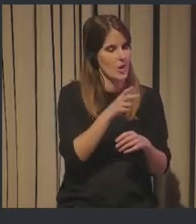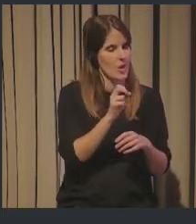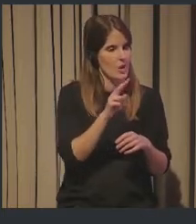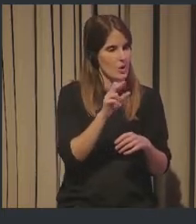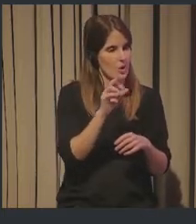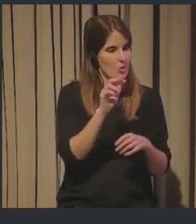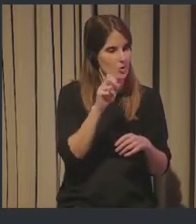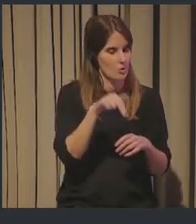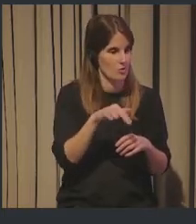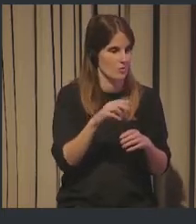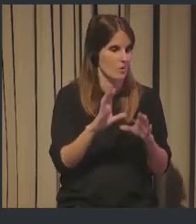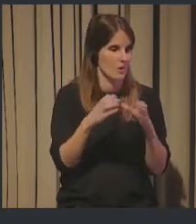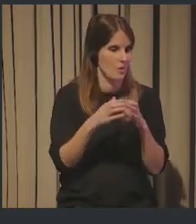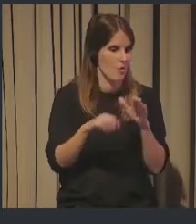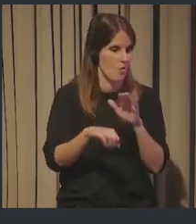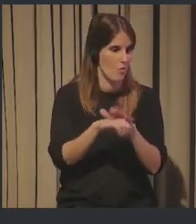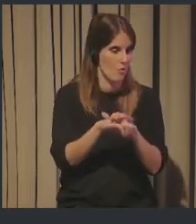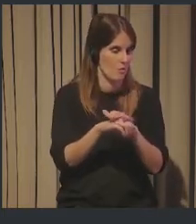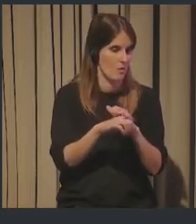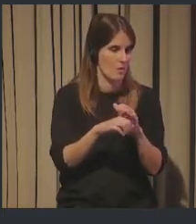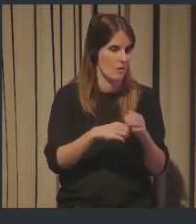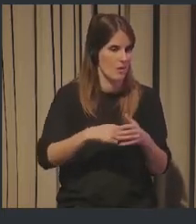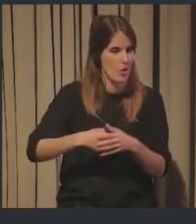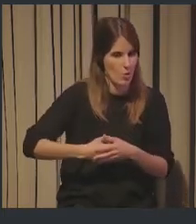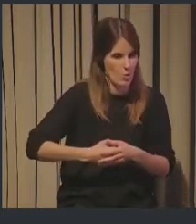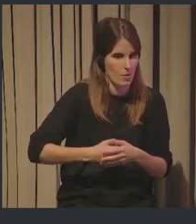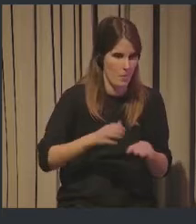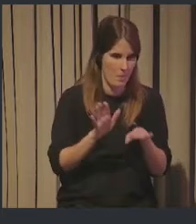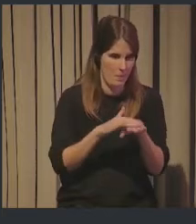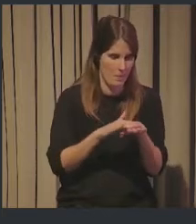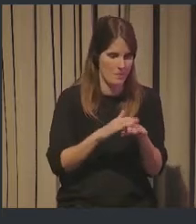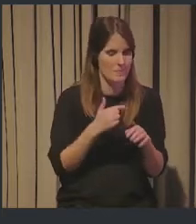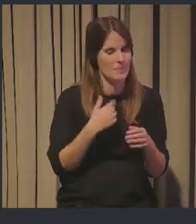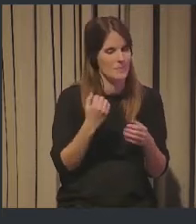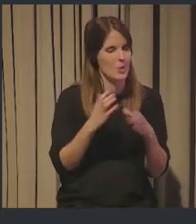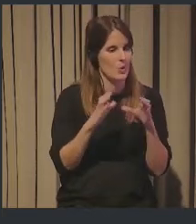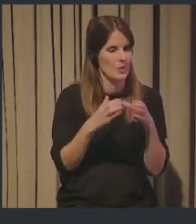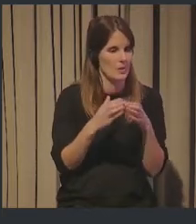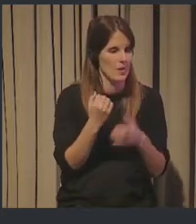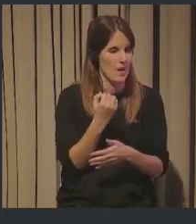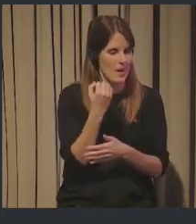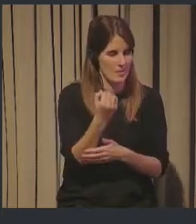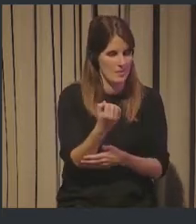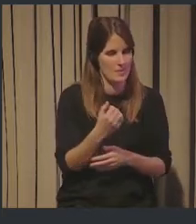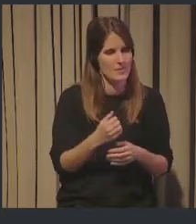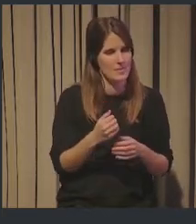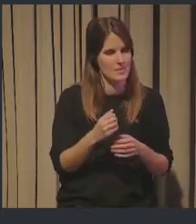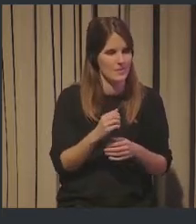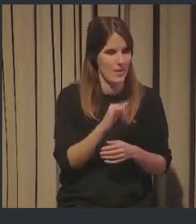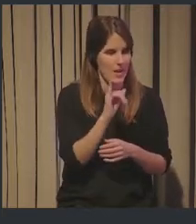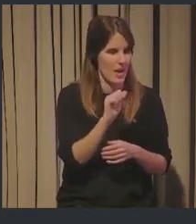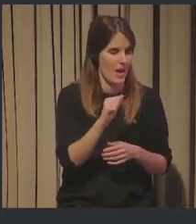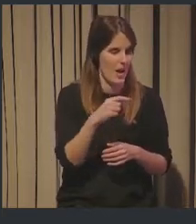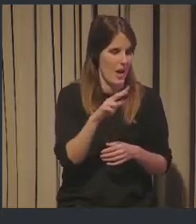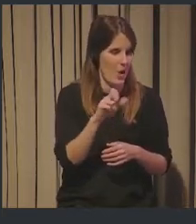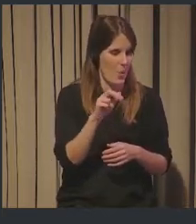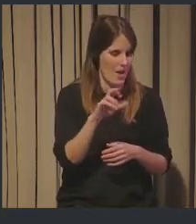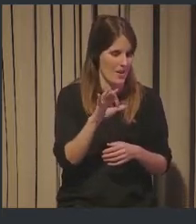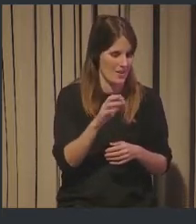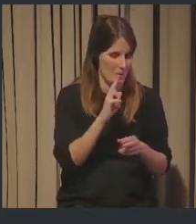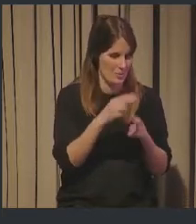a su equipo de fútbol americano, lo siento, apoyando a su equipo, los Jaguares.